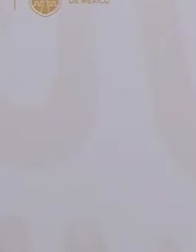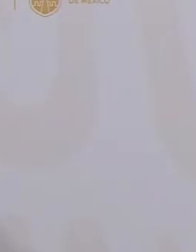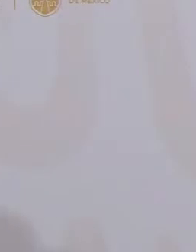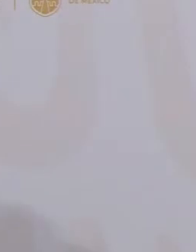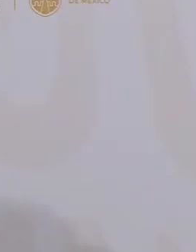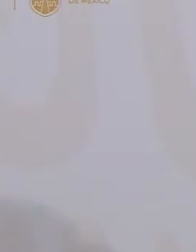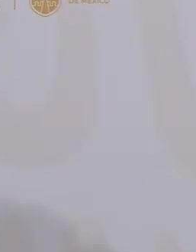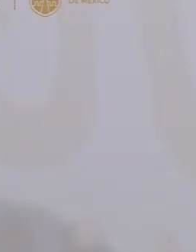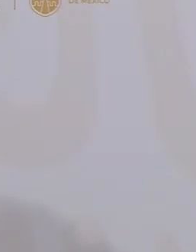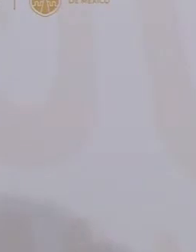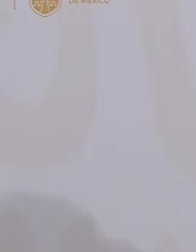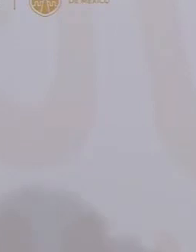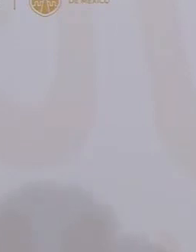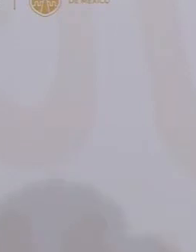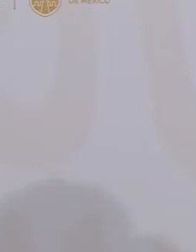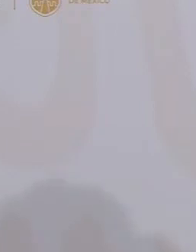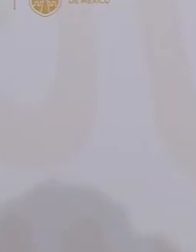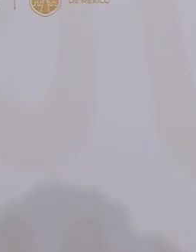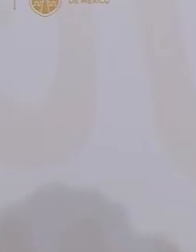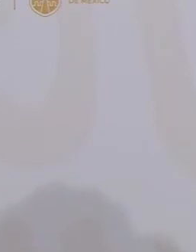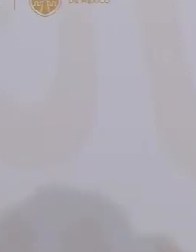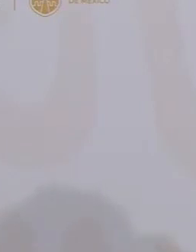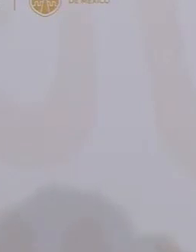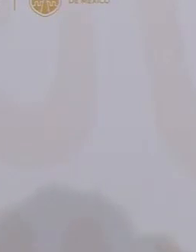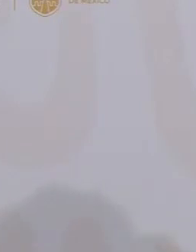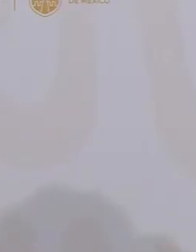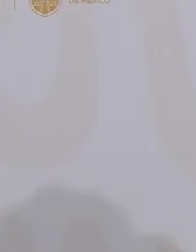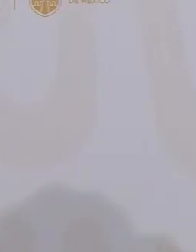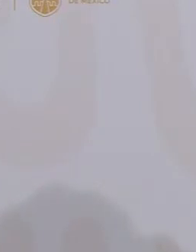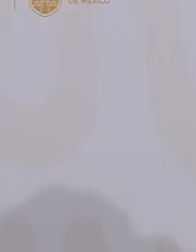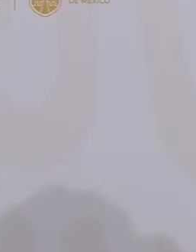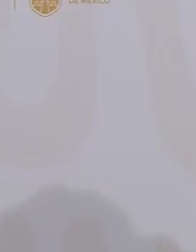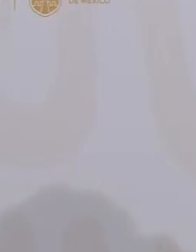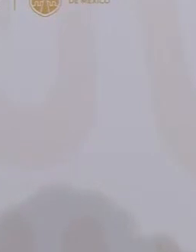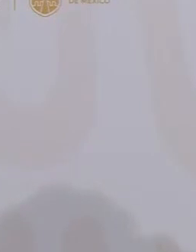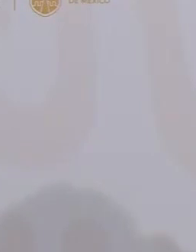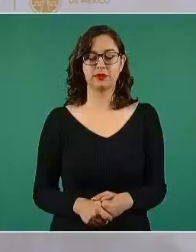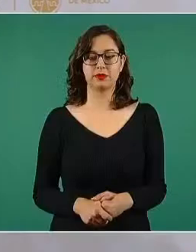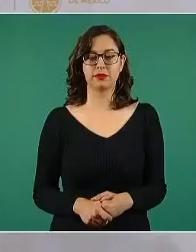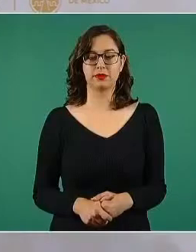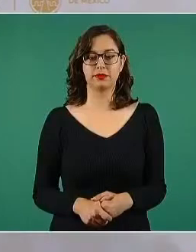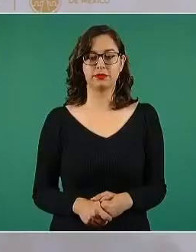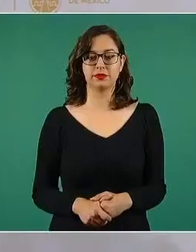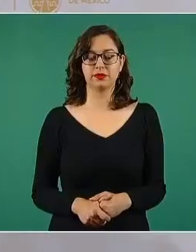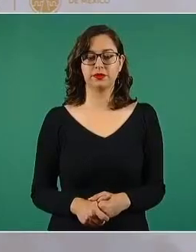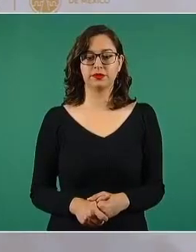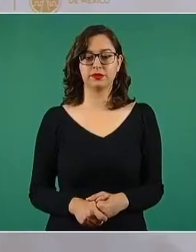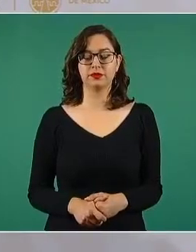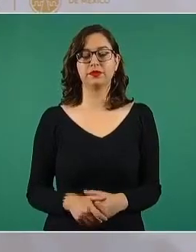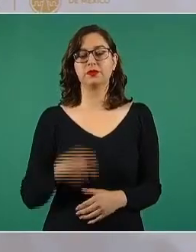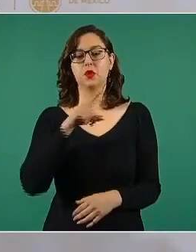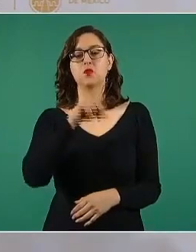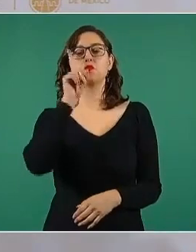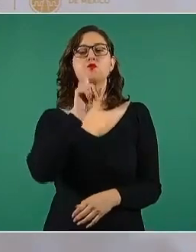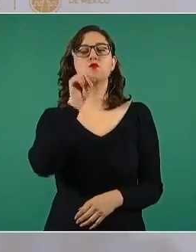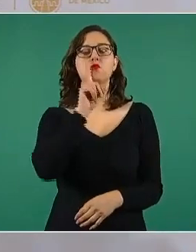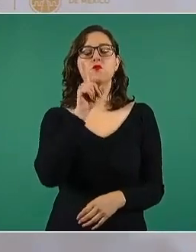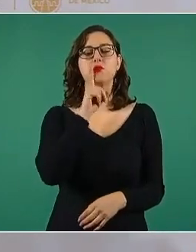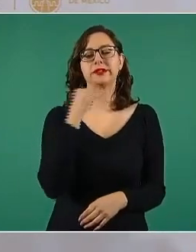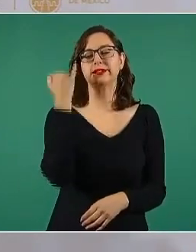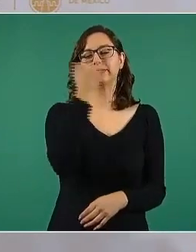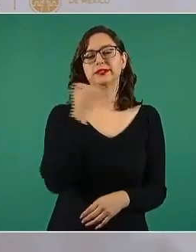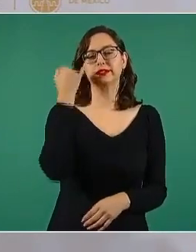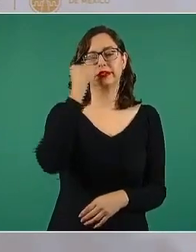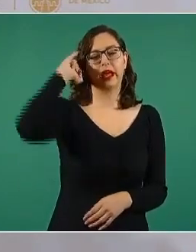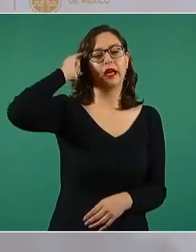honrada de estar aquí en representación de los pueblos indígenas del norte. Yo soy Kashenenhawi